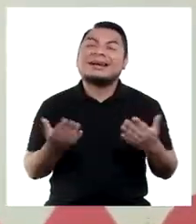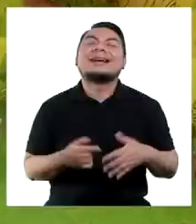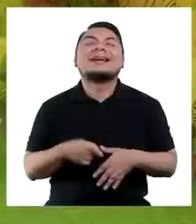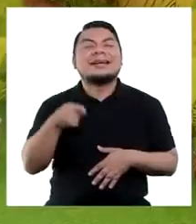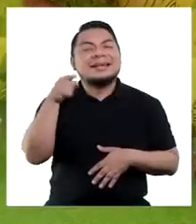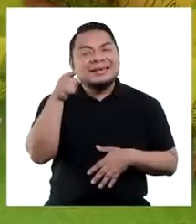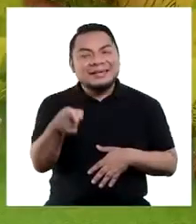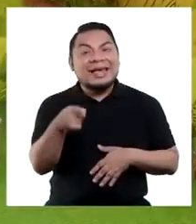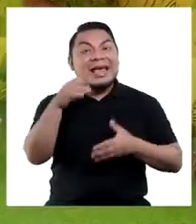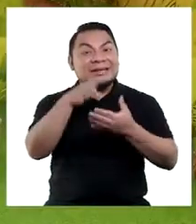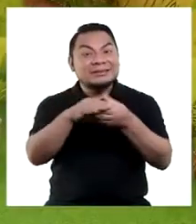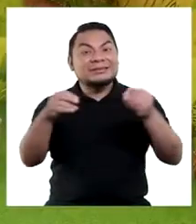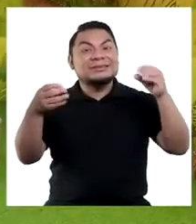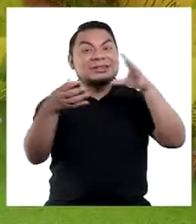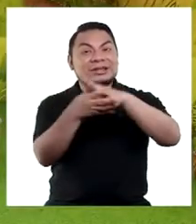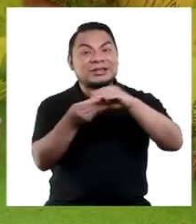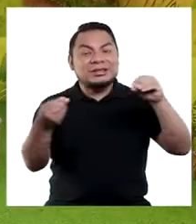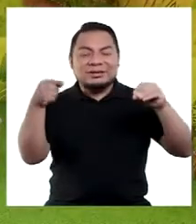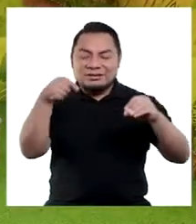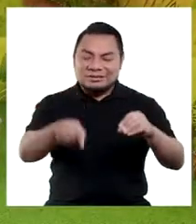colorín colorado